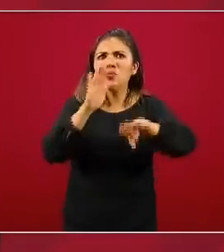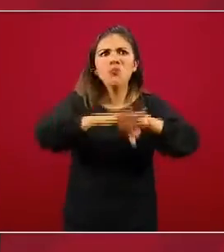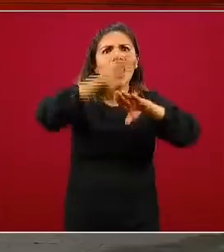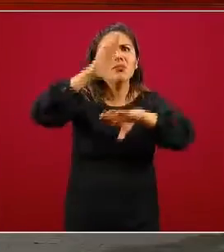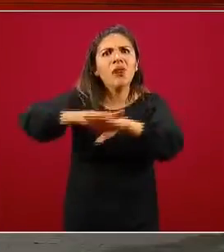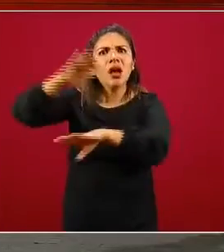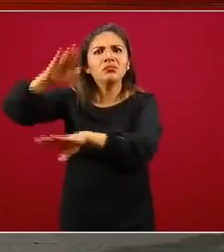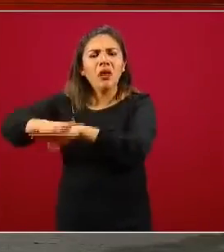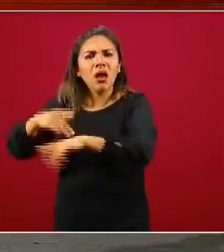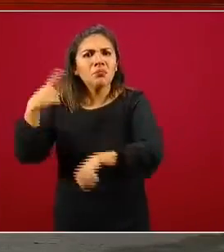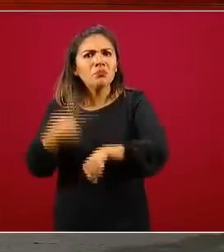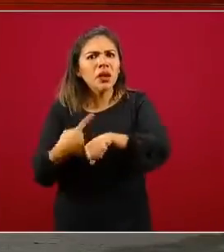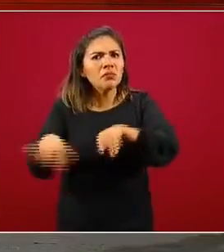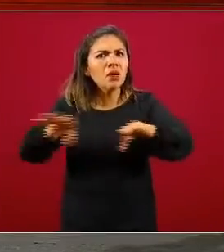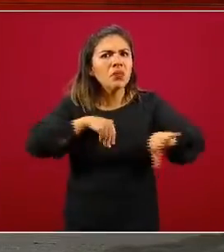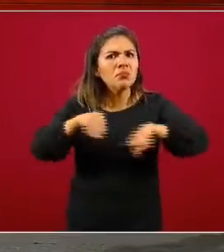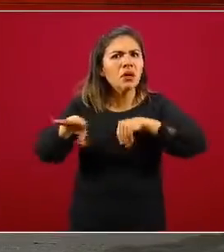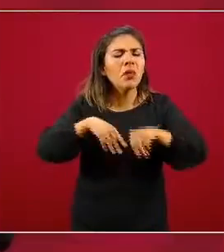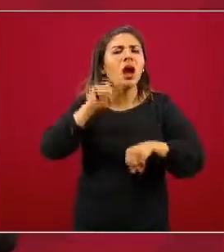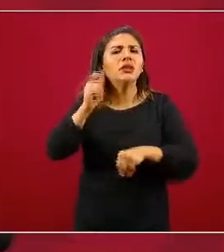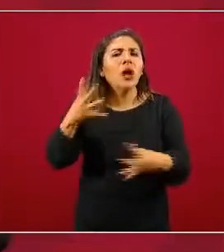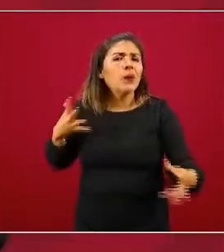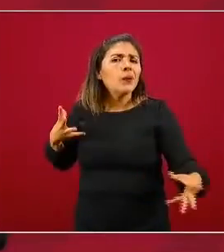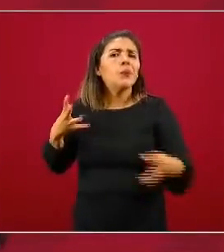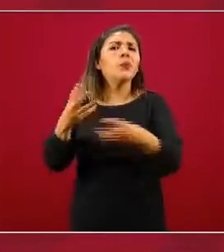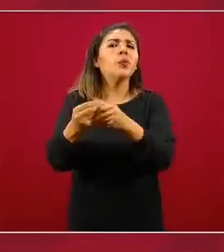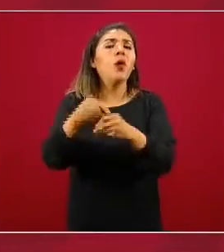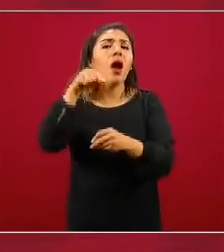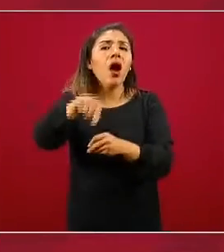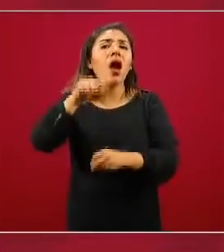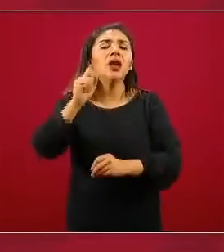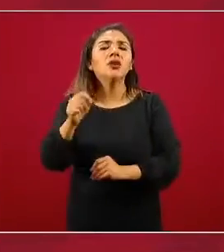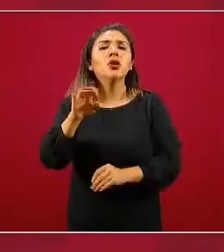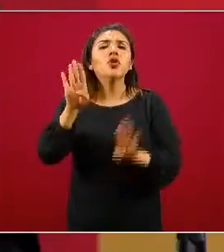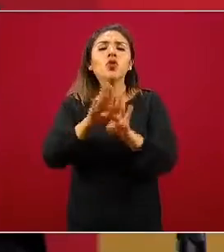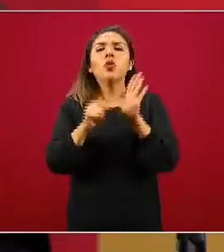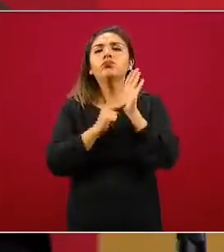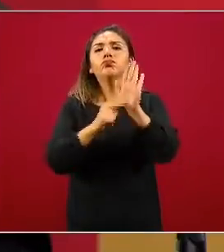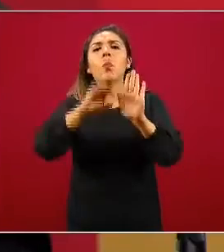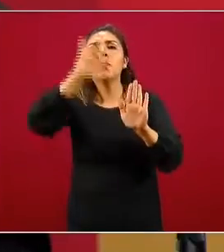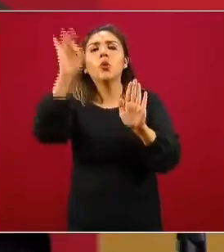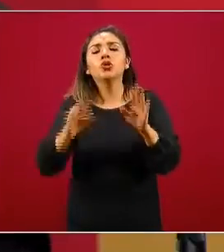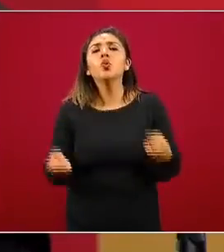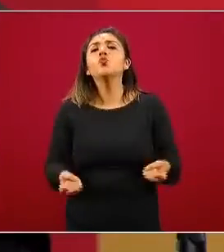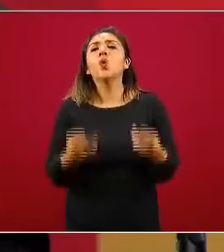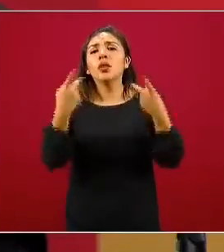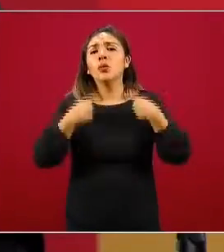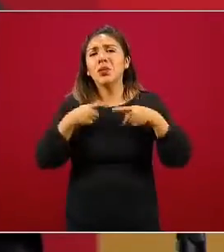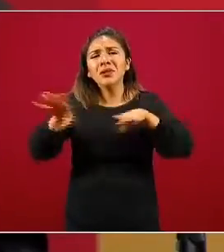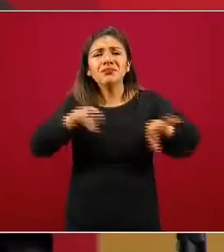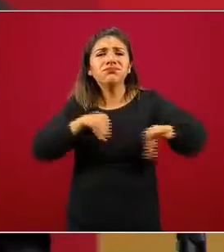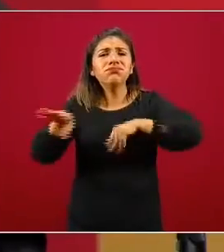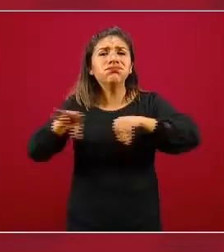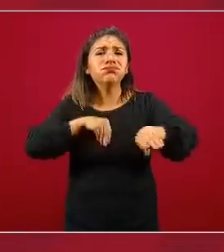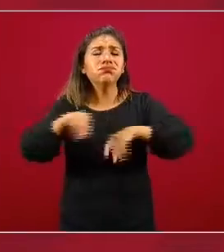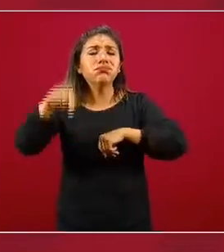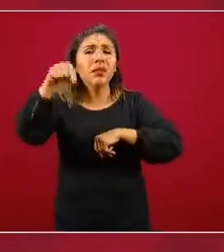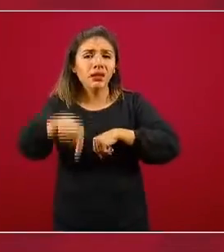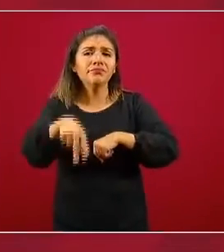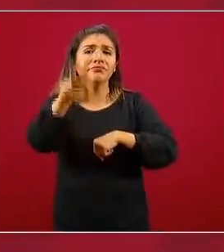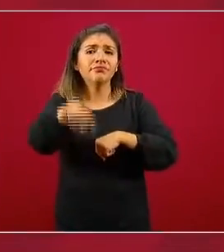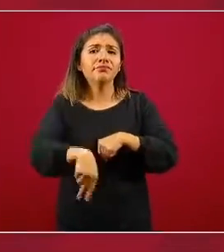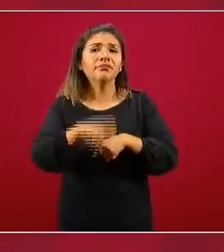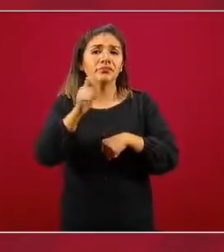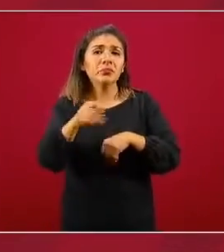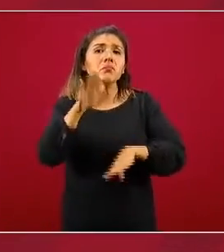en la medida en que son casos acumulados y que representan el porcentaje de la suma de casos acumulados, tenemos